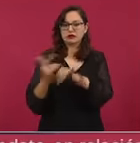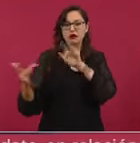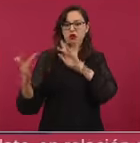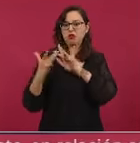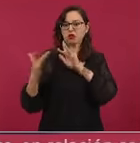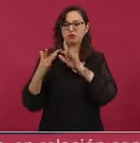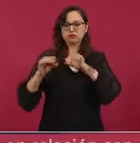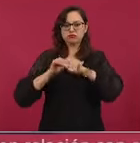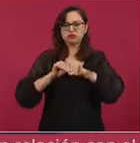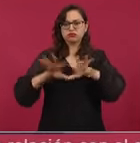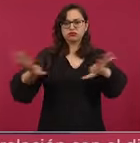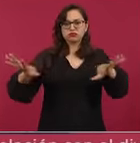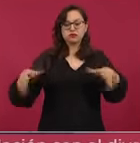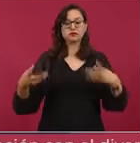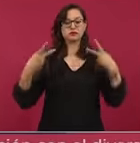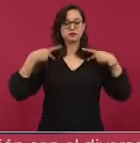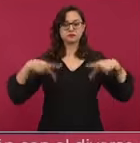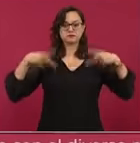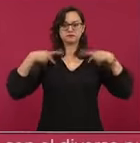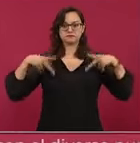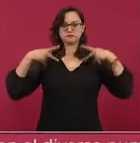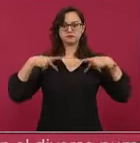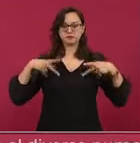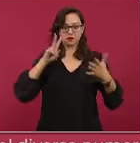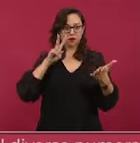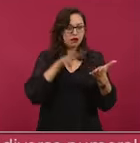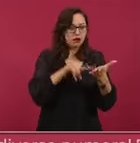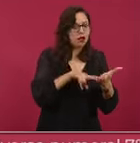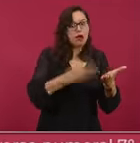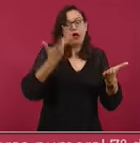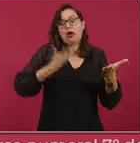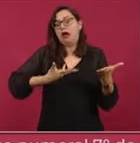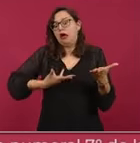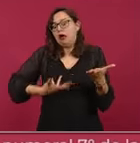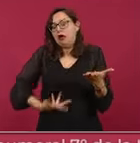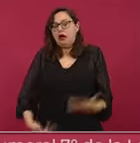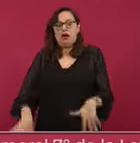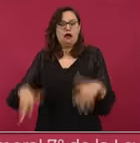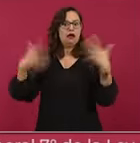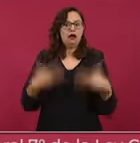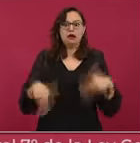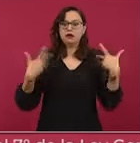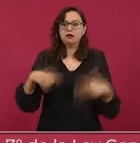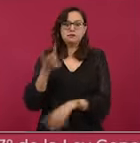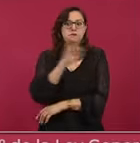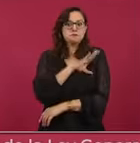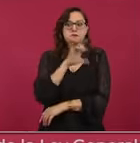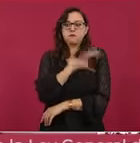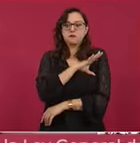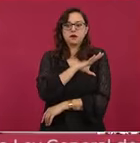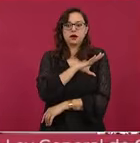la gente que estaba ahí, pues se asustó.